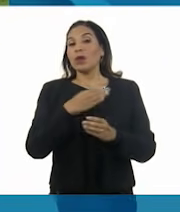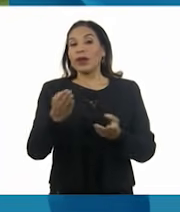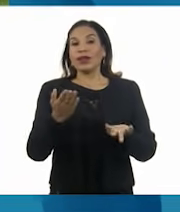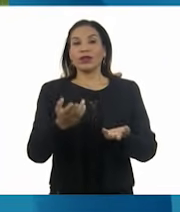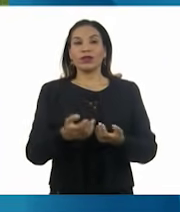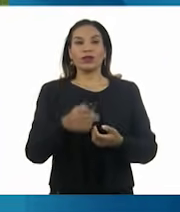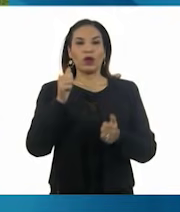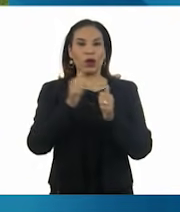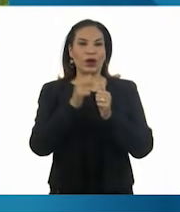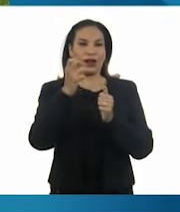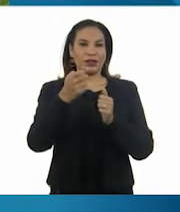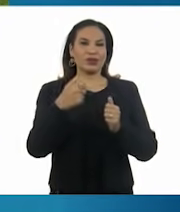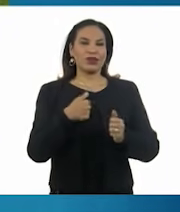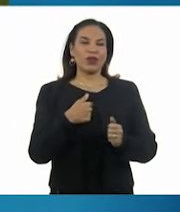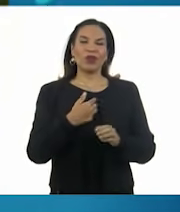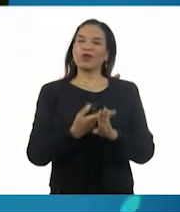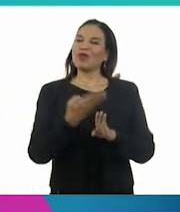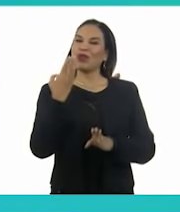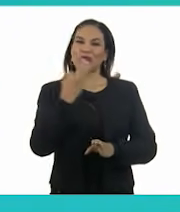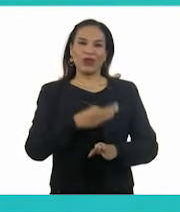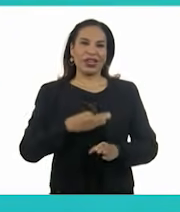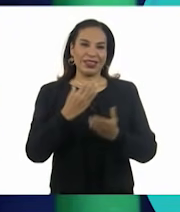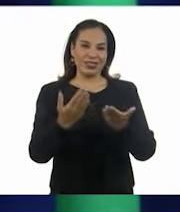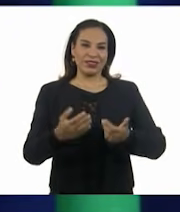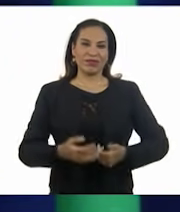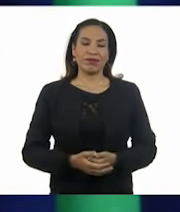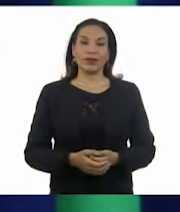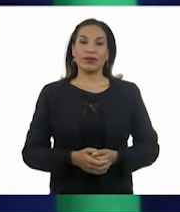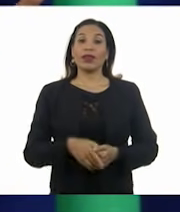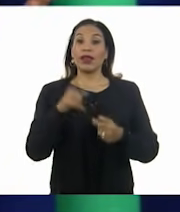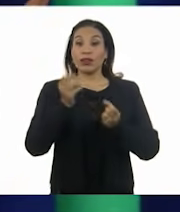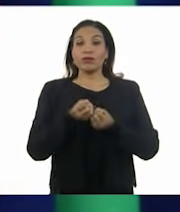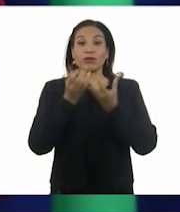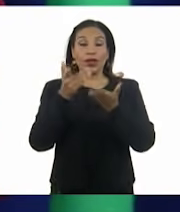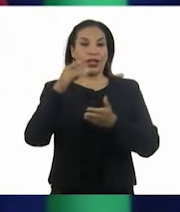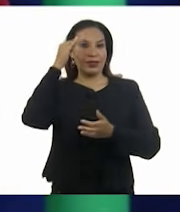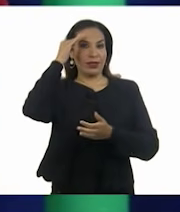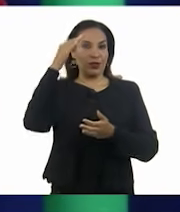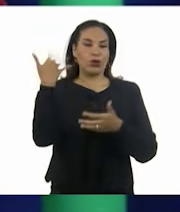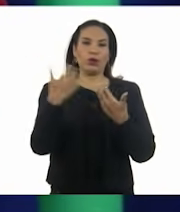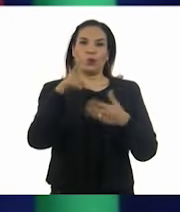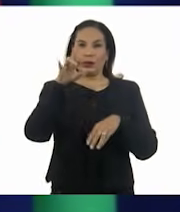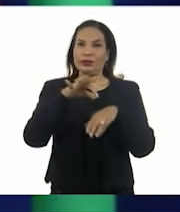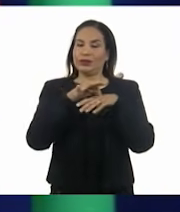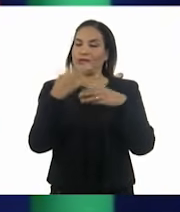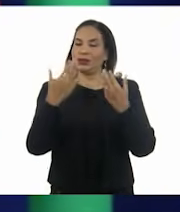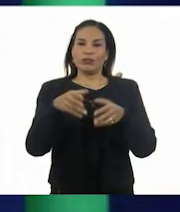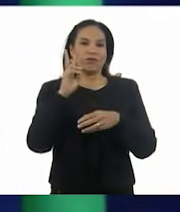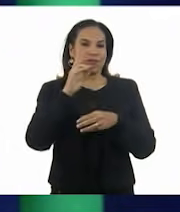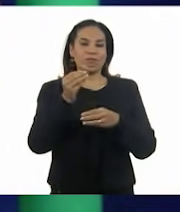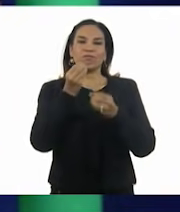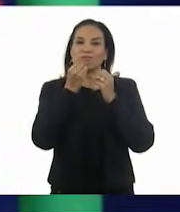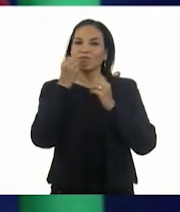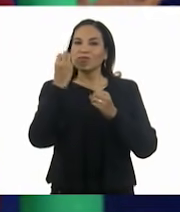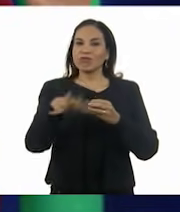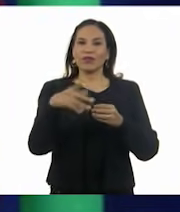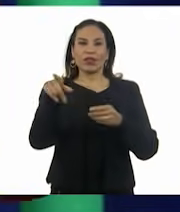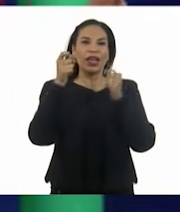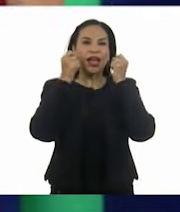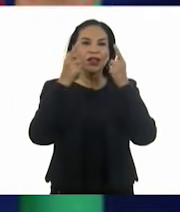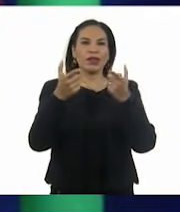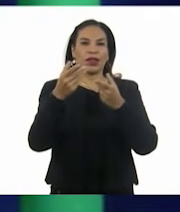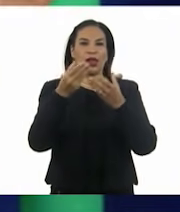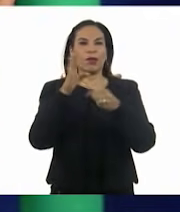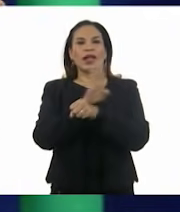con eso soy muy feliz. La aportación que hace el señor es realmente admirable porque beneficia a